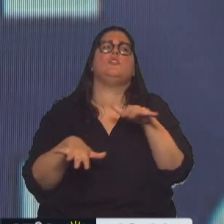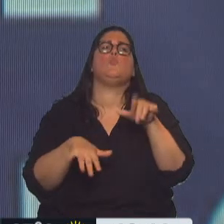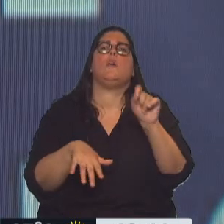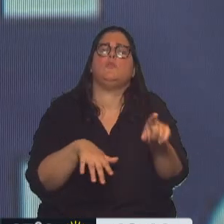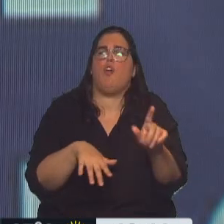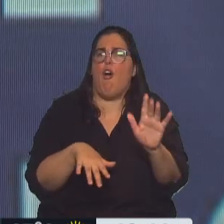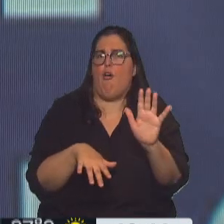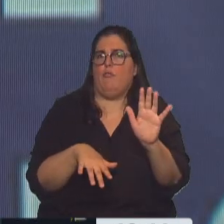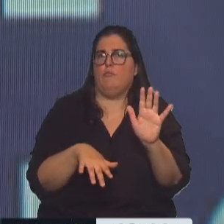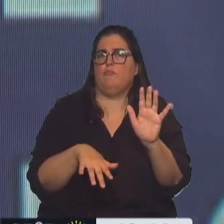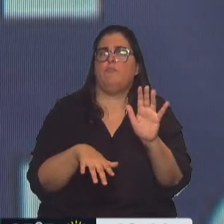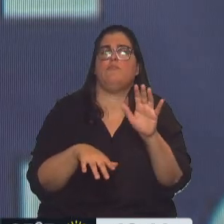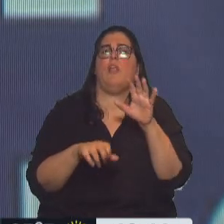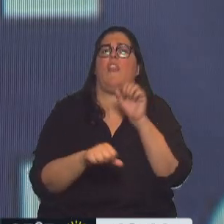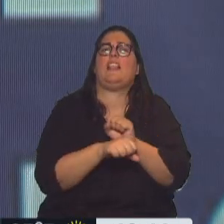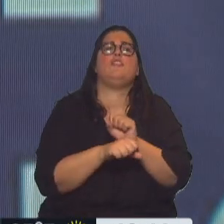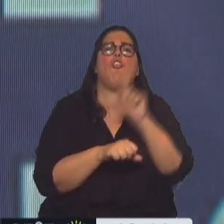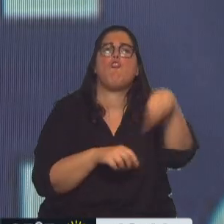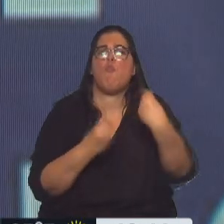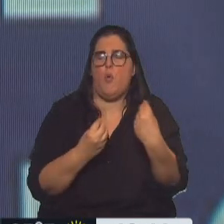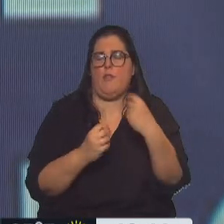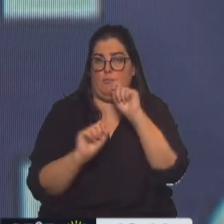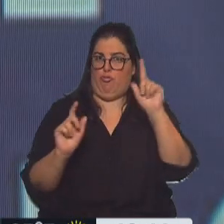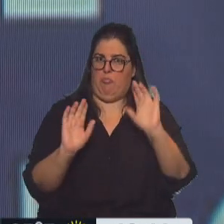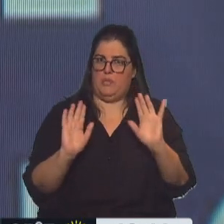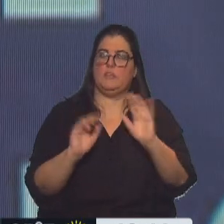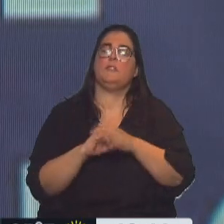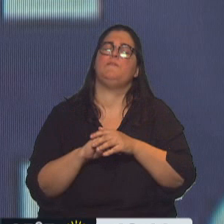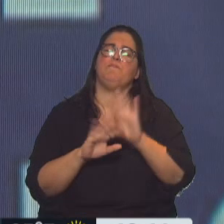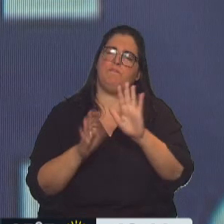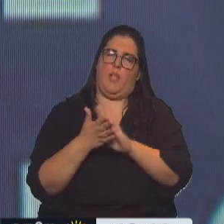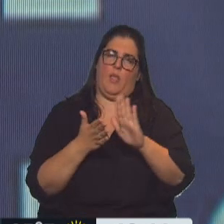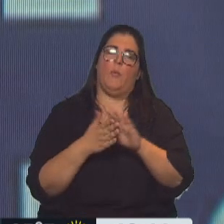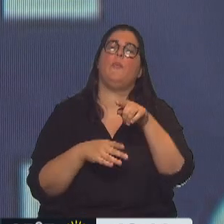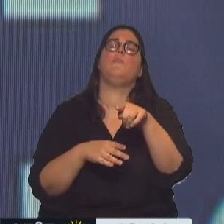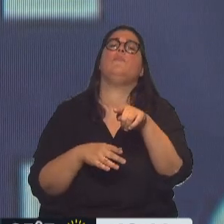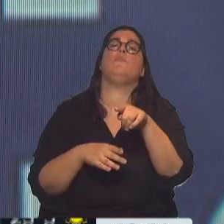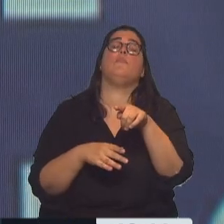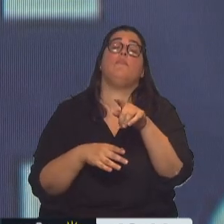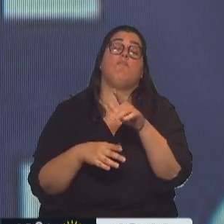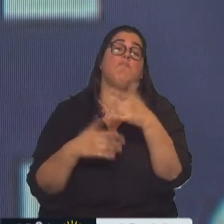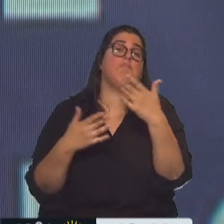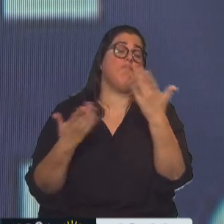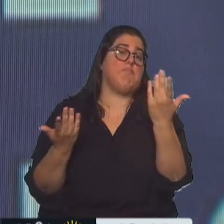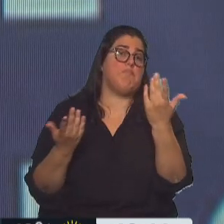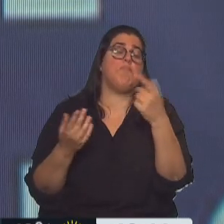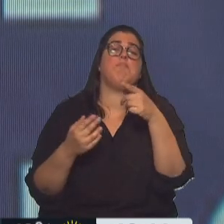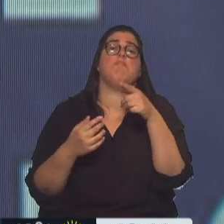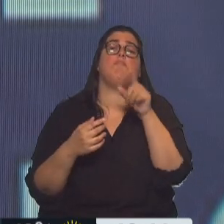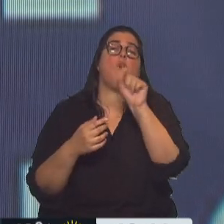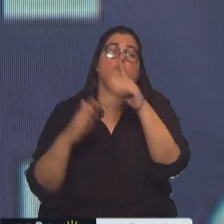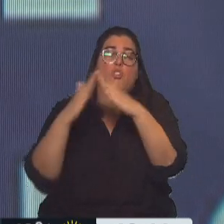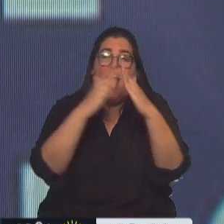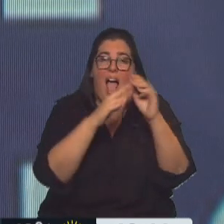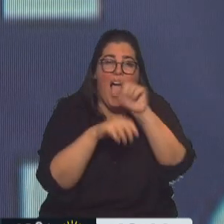que se produjo la detención. A ver, vamos a repasar, independientemente de lo que le genere a cada uno en su